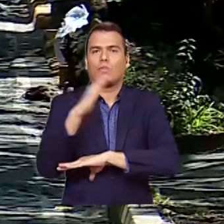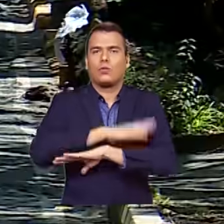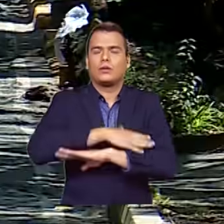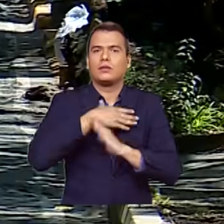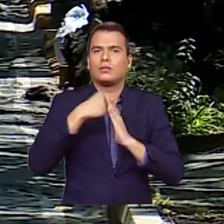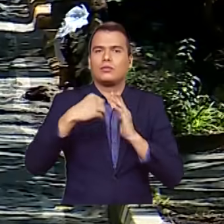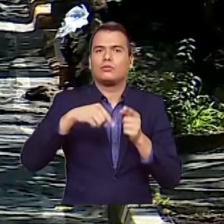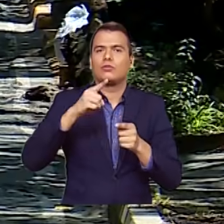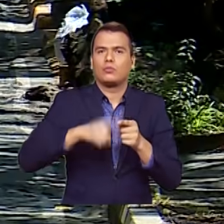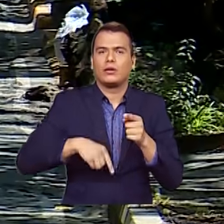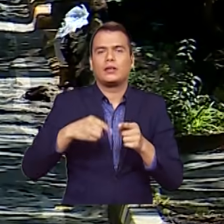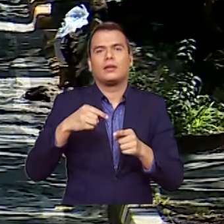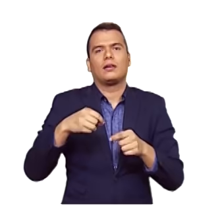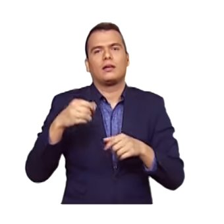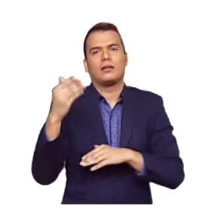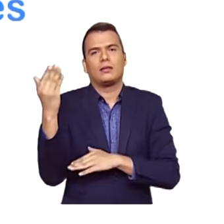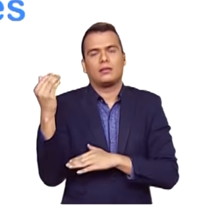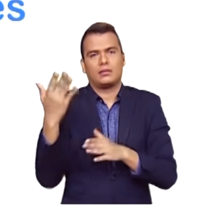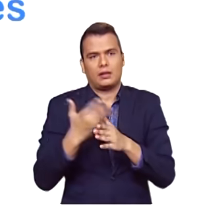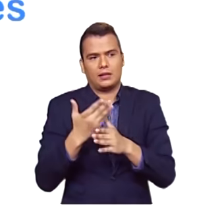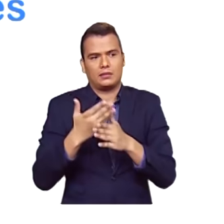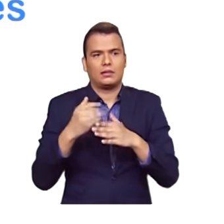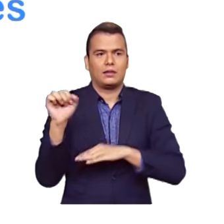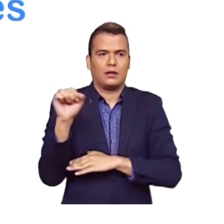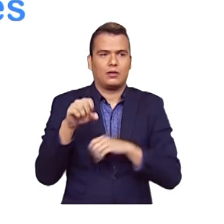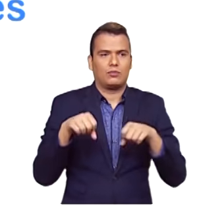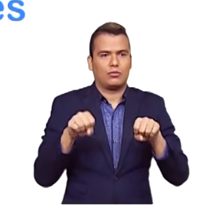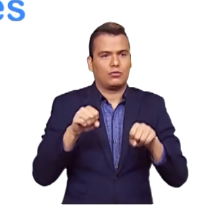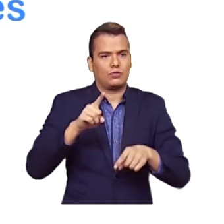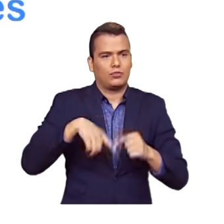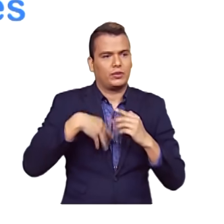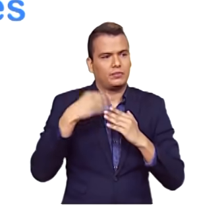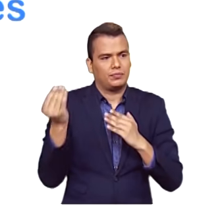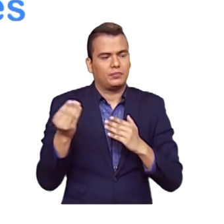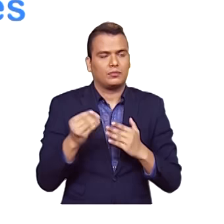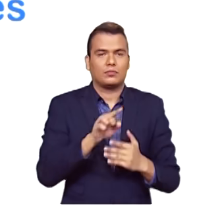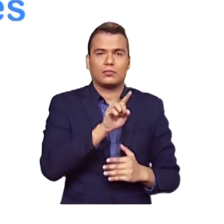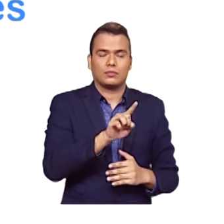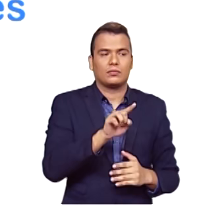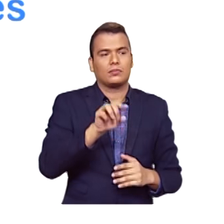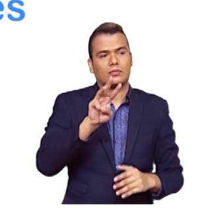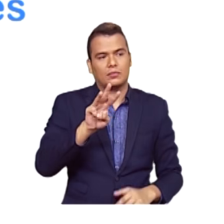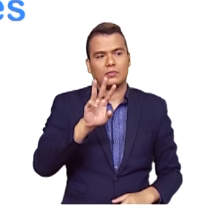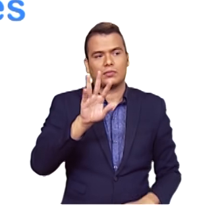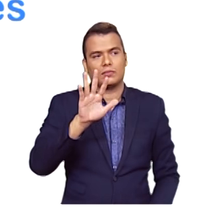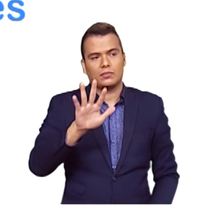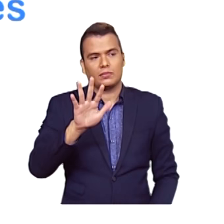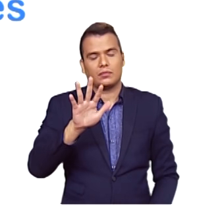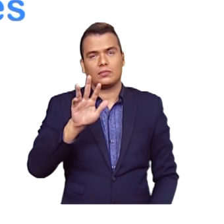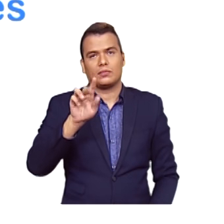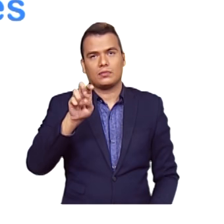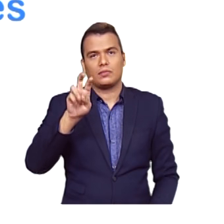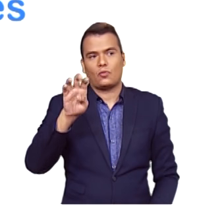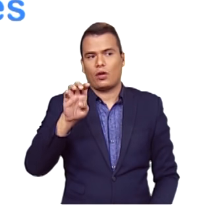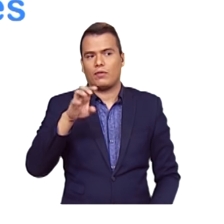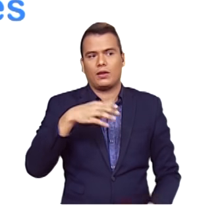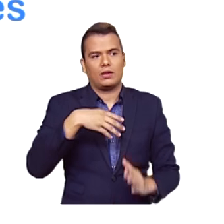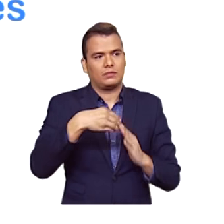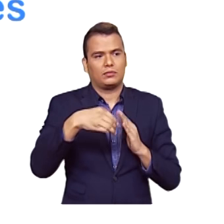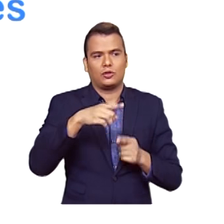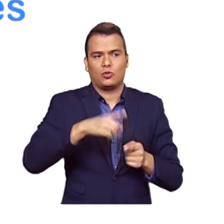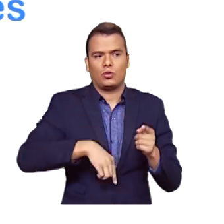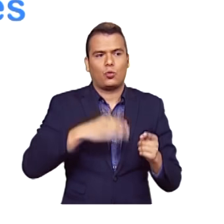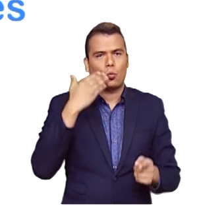taxi o motocicleta si su último dígito termina impar uno tres cinco siete o nueve usted no podrá circular